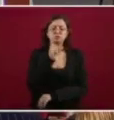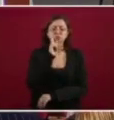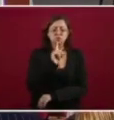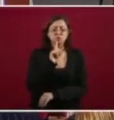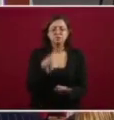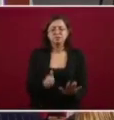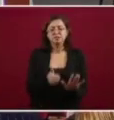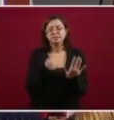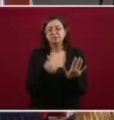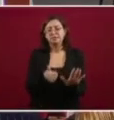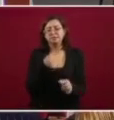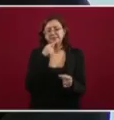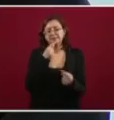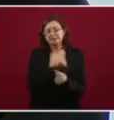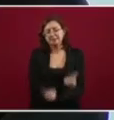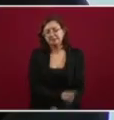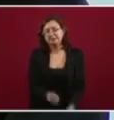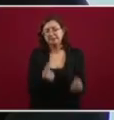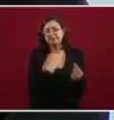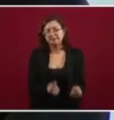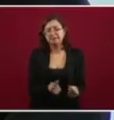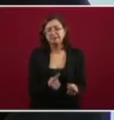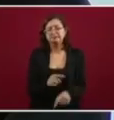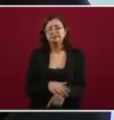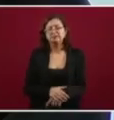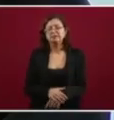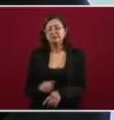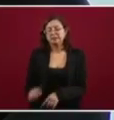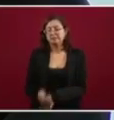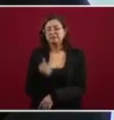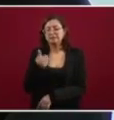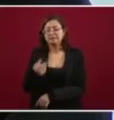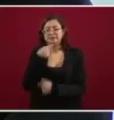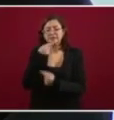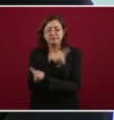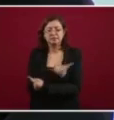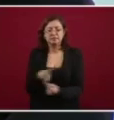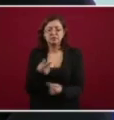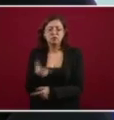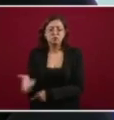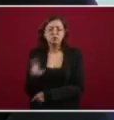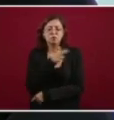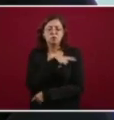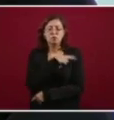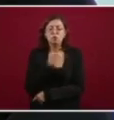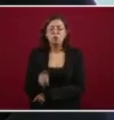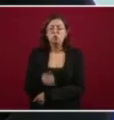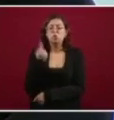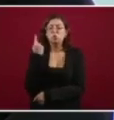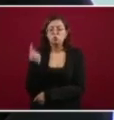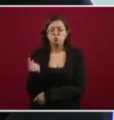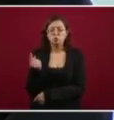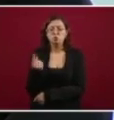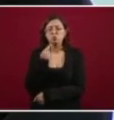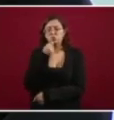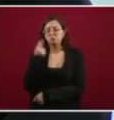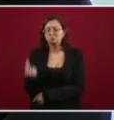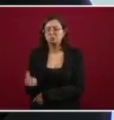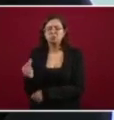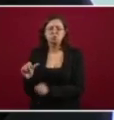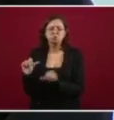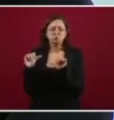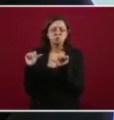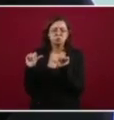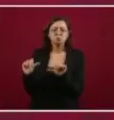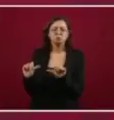y 6 menores, 6 menores lesionados y una menor ilesa y